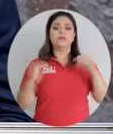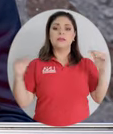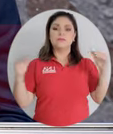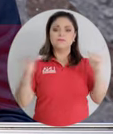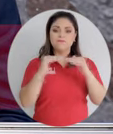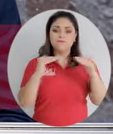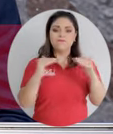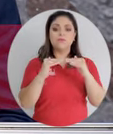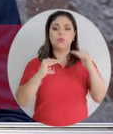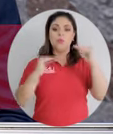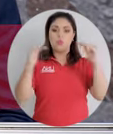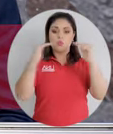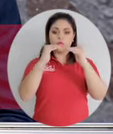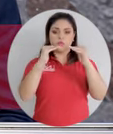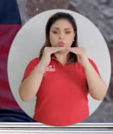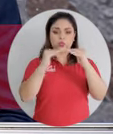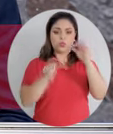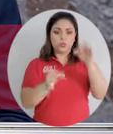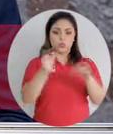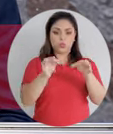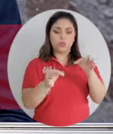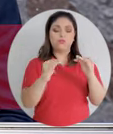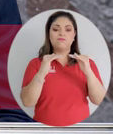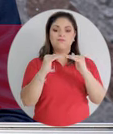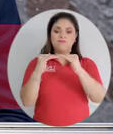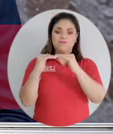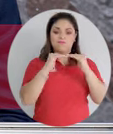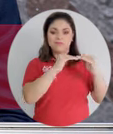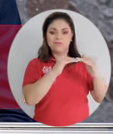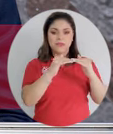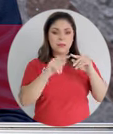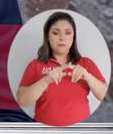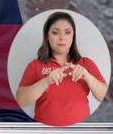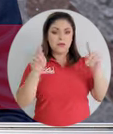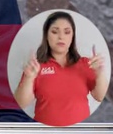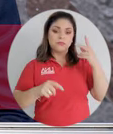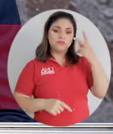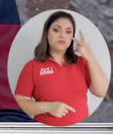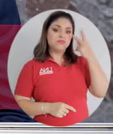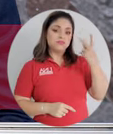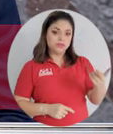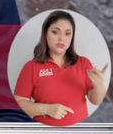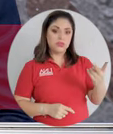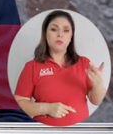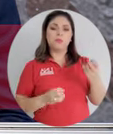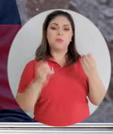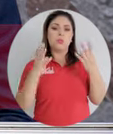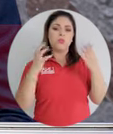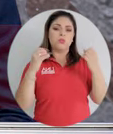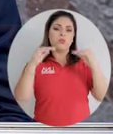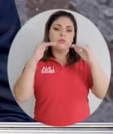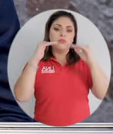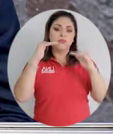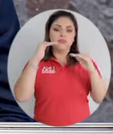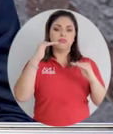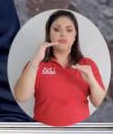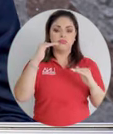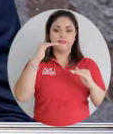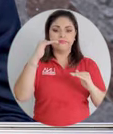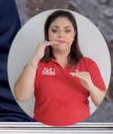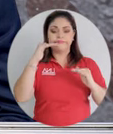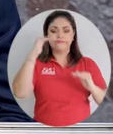más igualitaria, más justa, más equitativa, pero hemos visto lamentablemente cómo se ha venido incrementando la